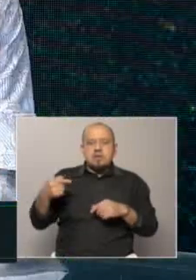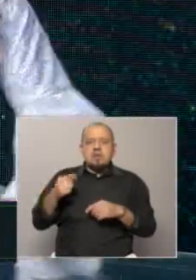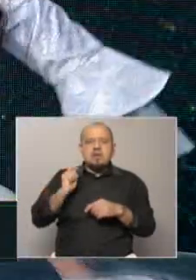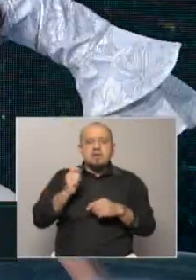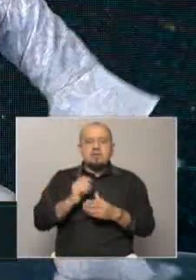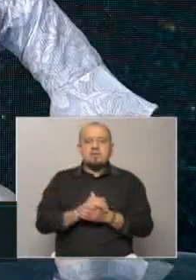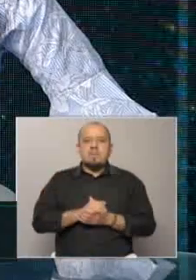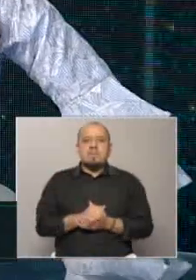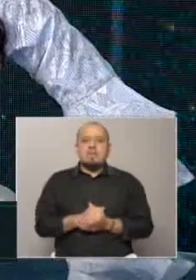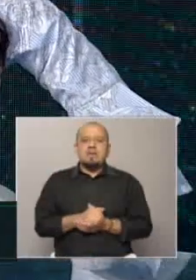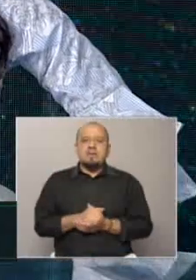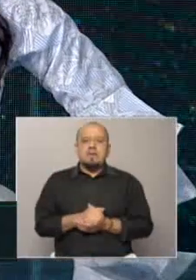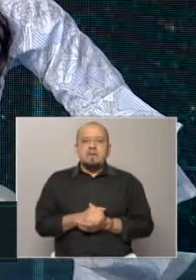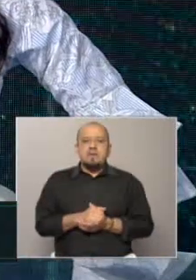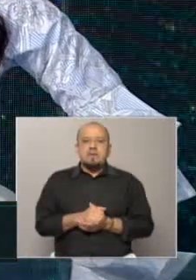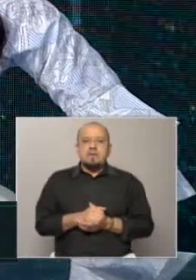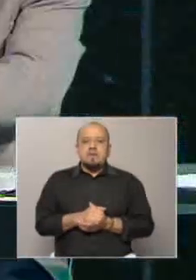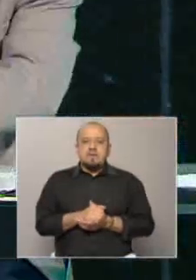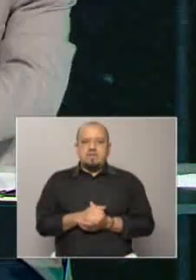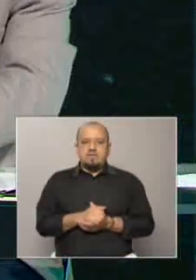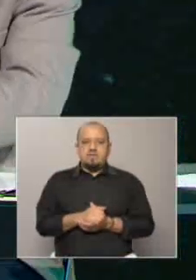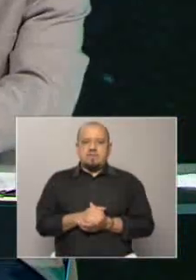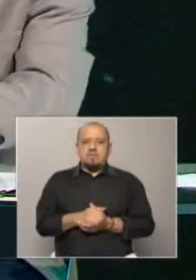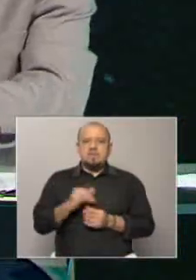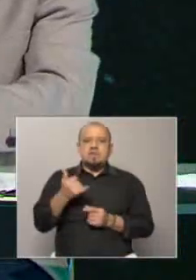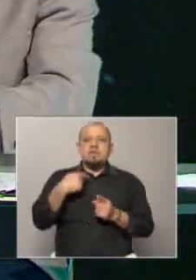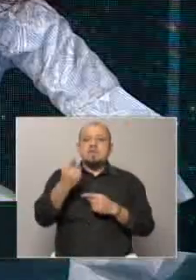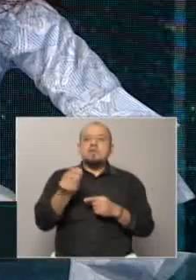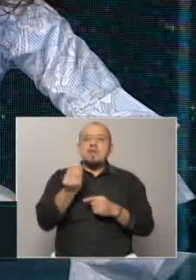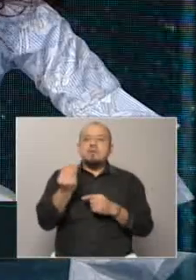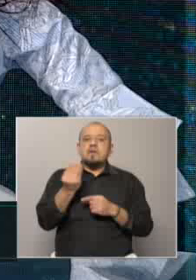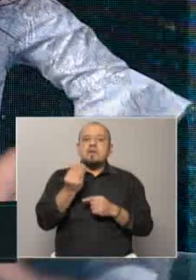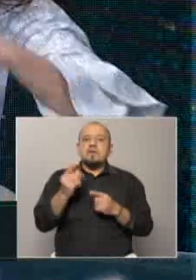terminando? No es Idea Vilariño. No, pues ya tiene un programa el sábado. Idea,